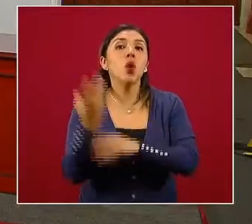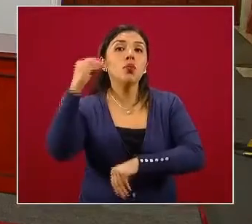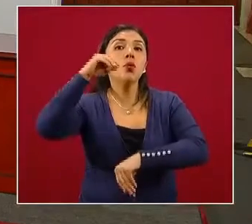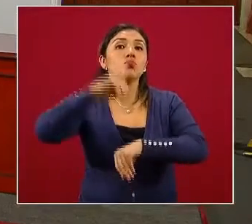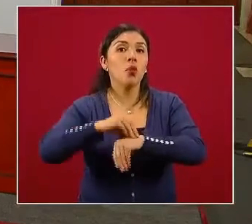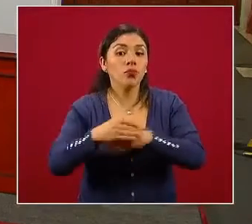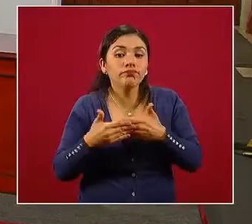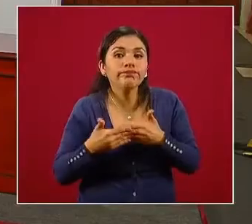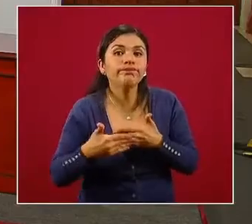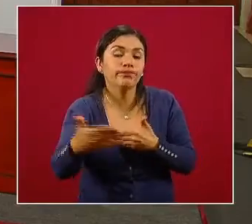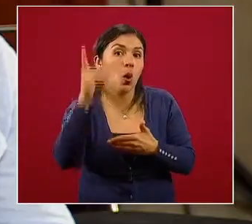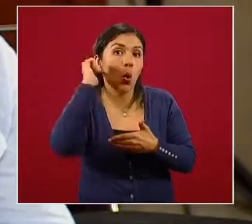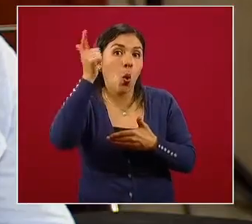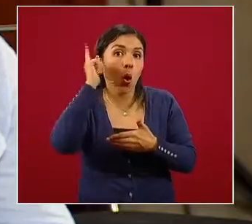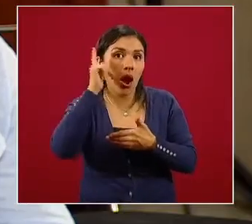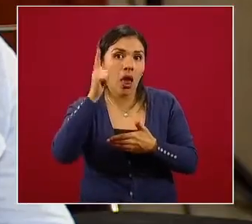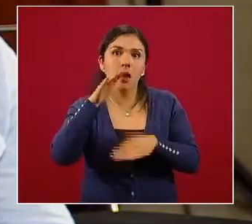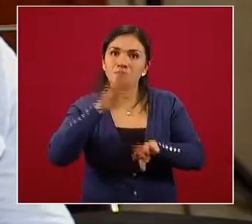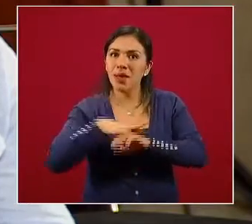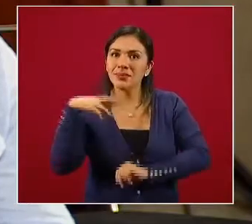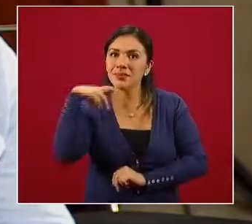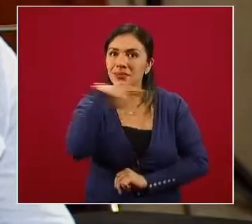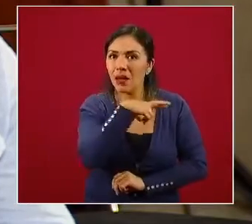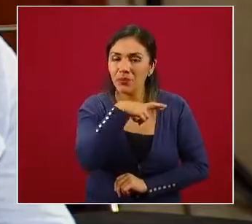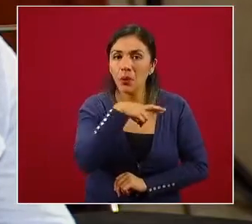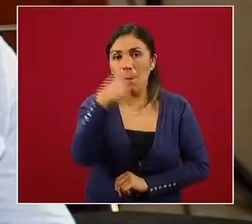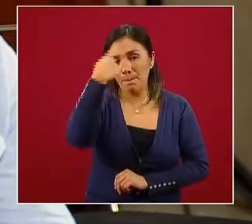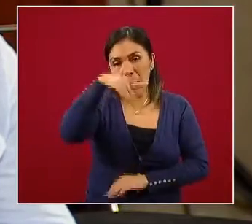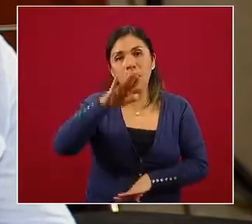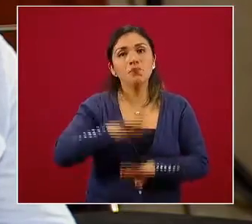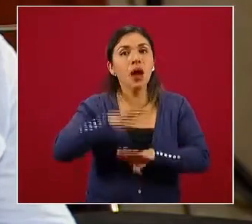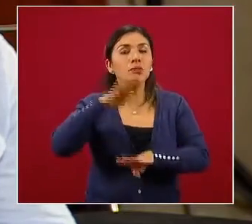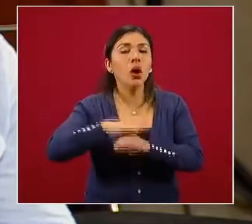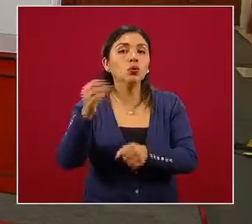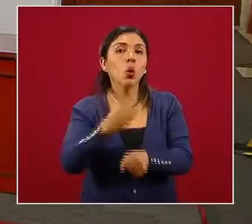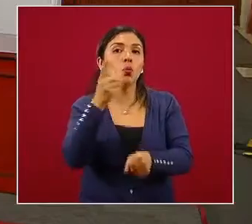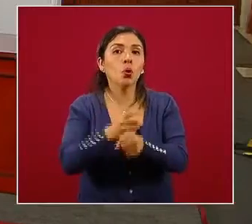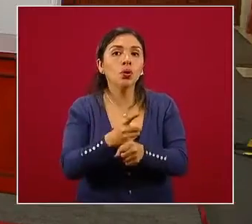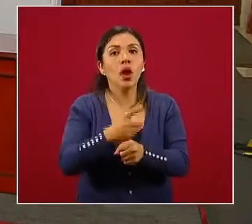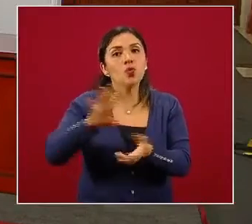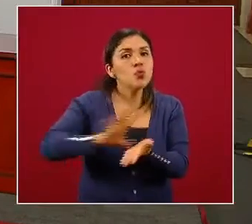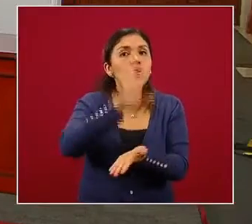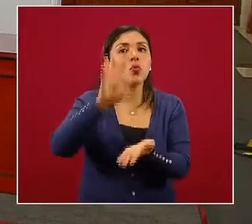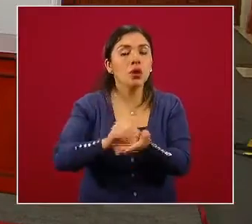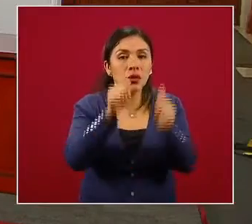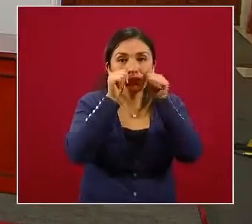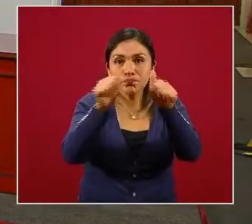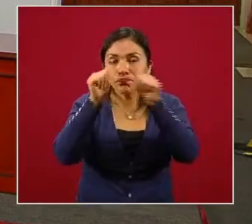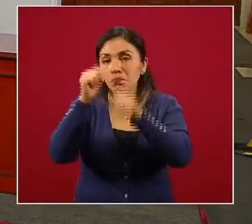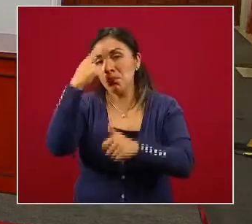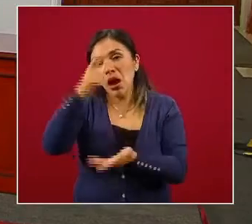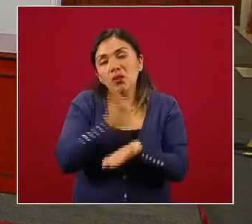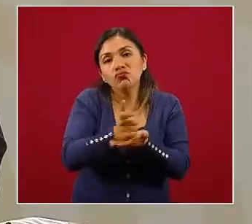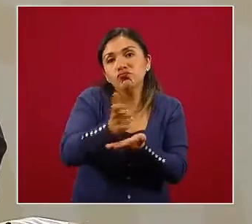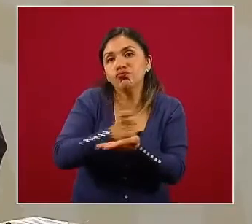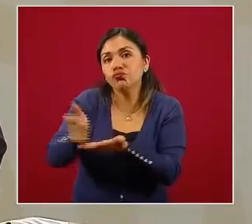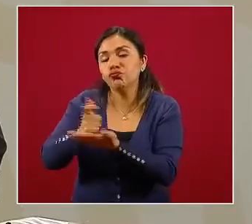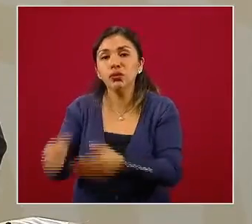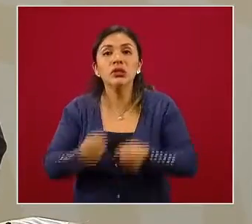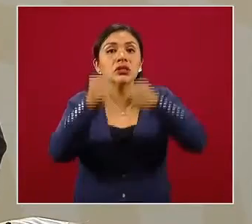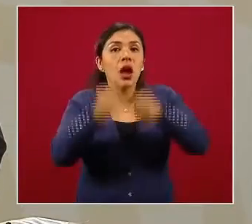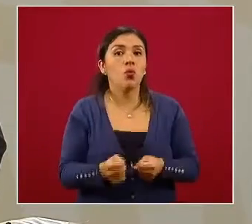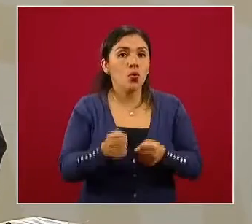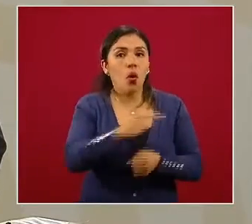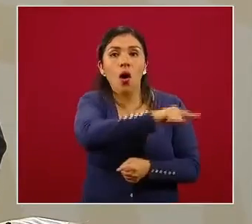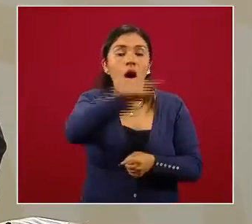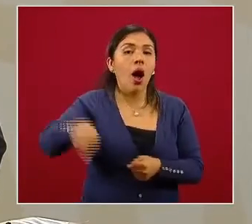implementarse. Esperamos que se haga de manera muy expedita para que tengamos mayor oportunidad de dar cobertura financiera en términos de